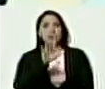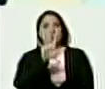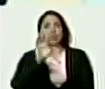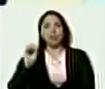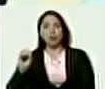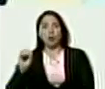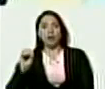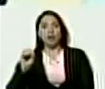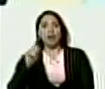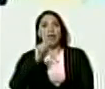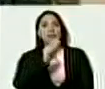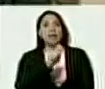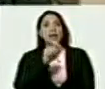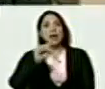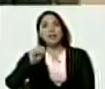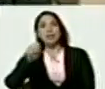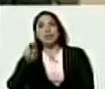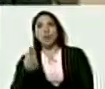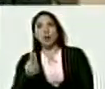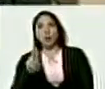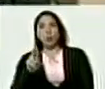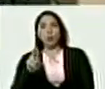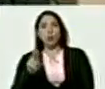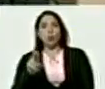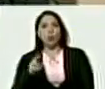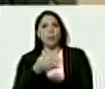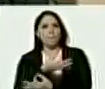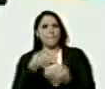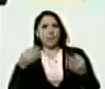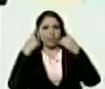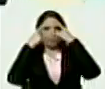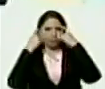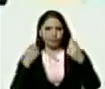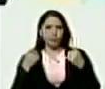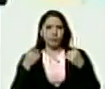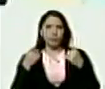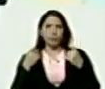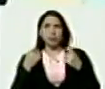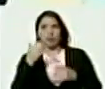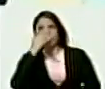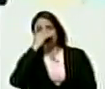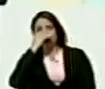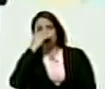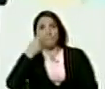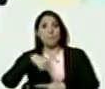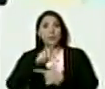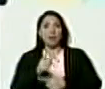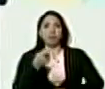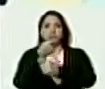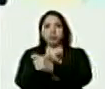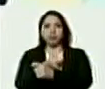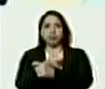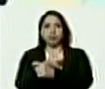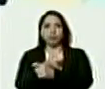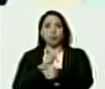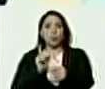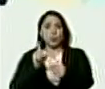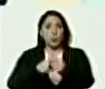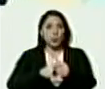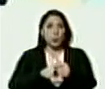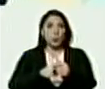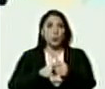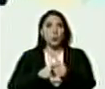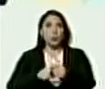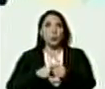TCU, especialistas en criminalística, que es la primera promoción que ingresa,